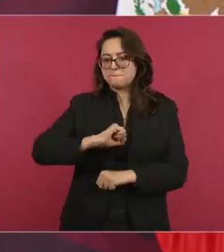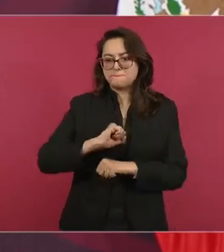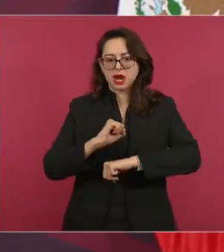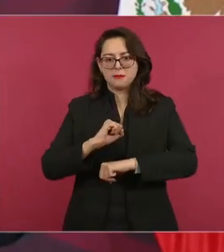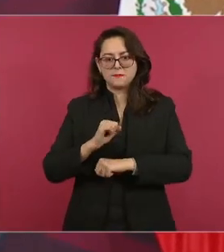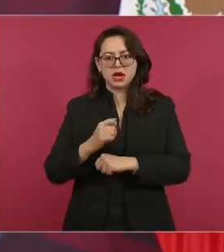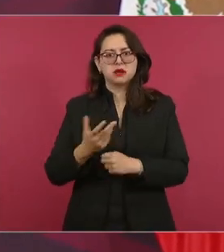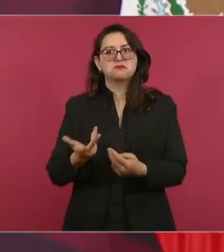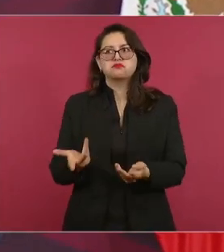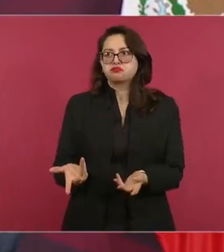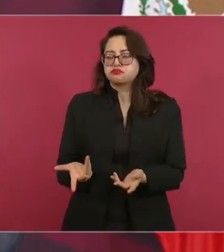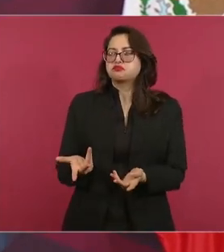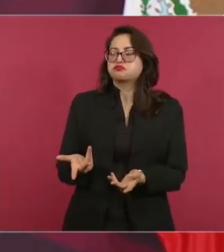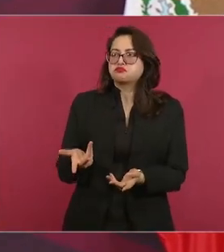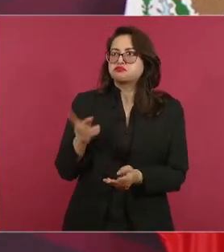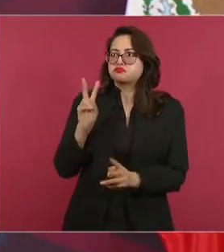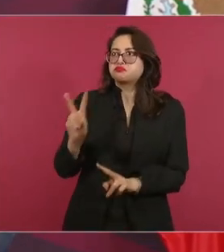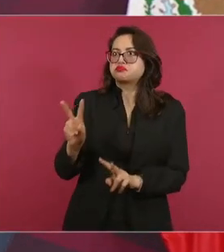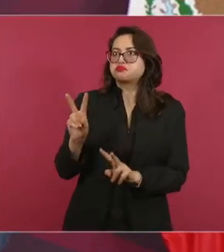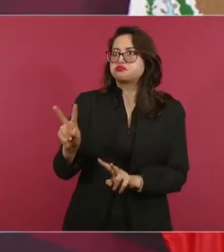Ya ahora ya,